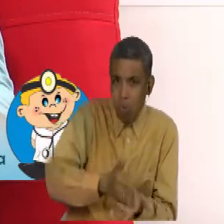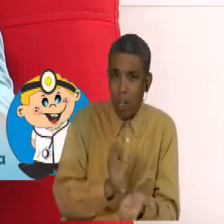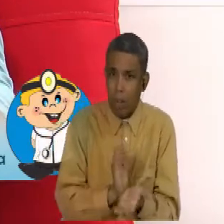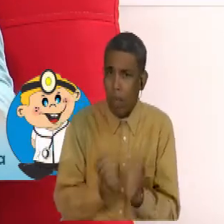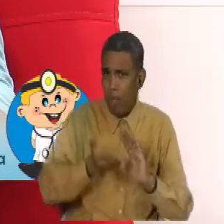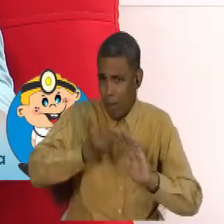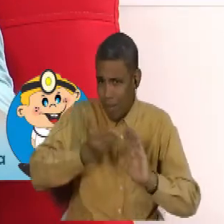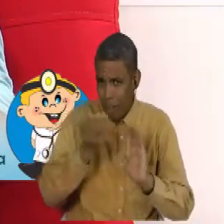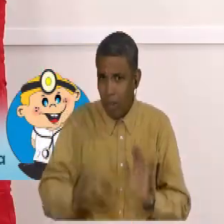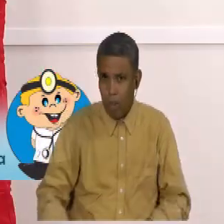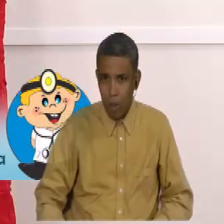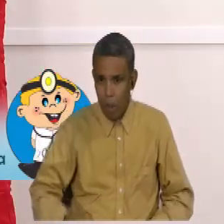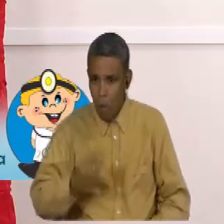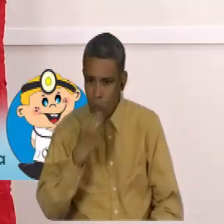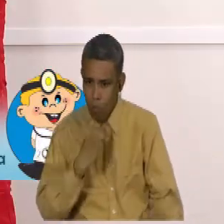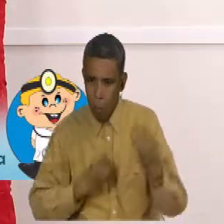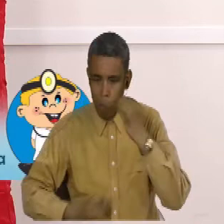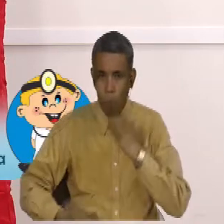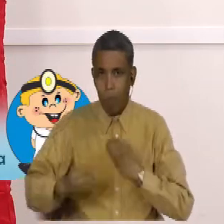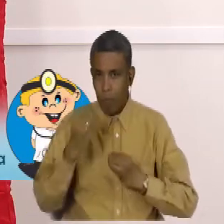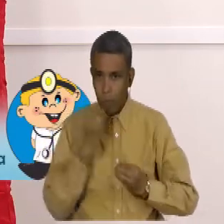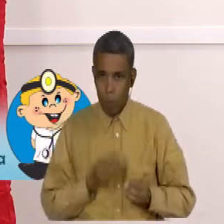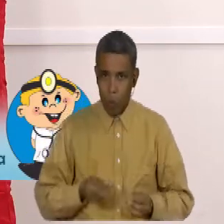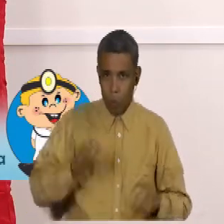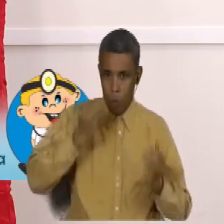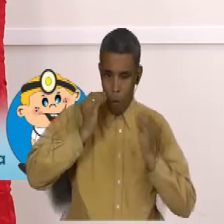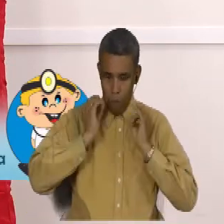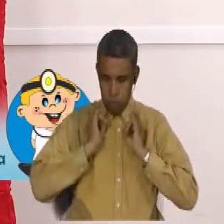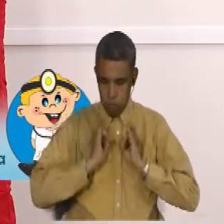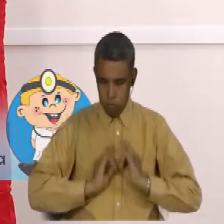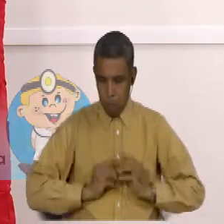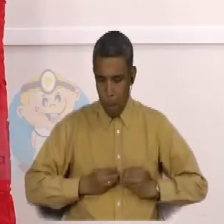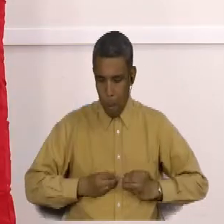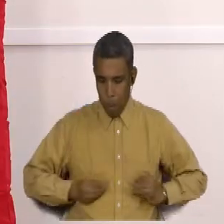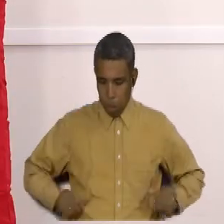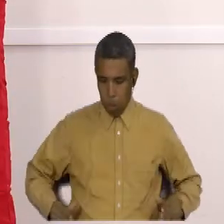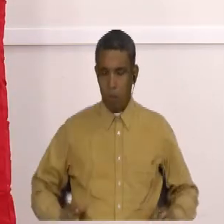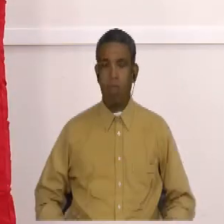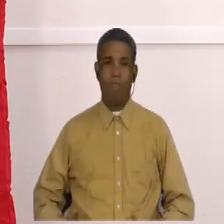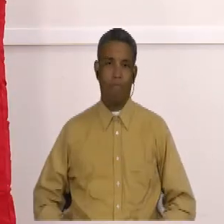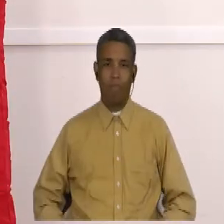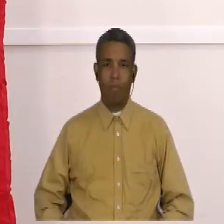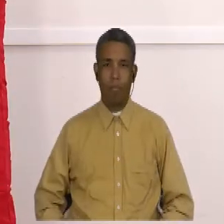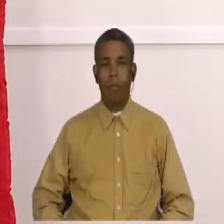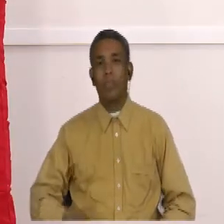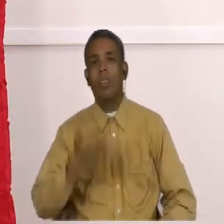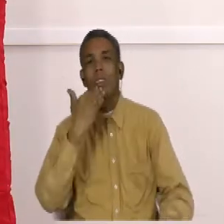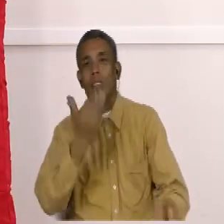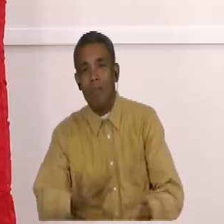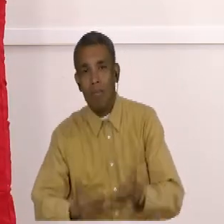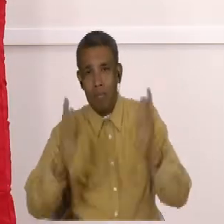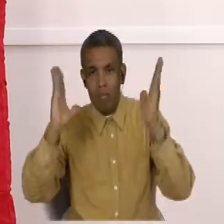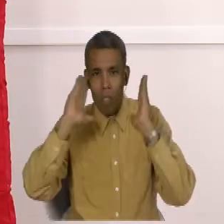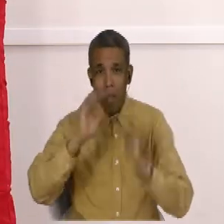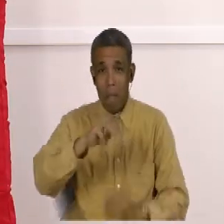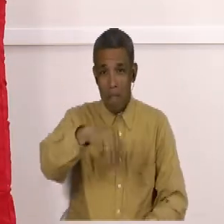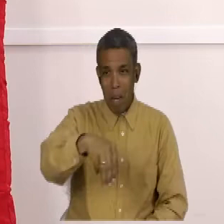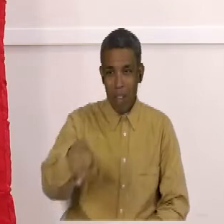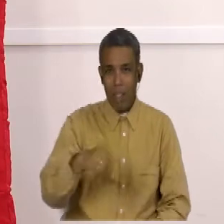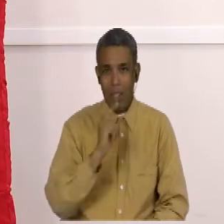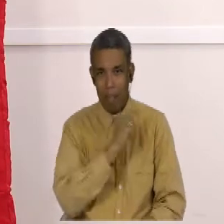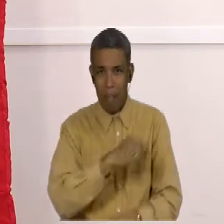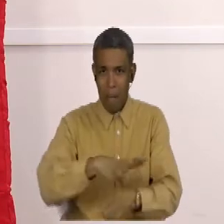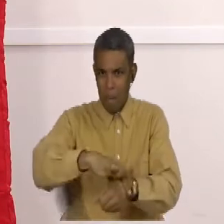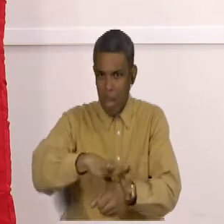demasiado. Listo. ¿Ve? Bueno, ustedes, amables televidentes, gracias por acompañarnos como siempre los martes con el doctor